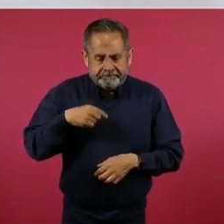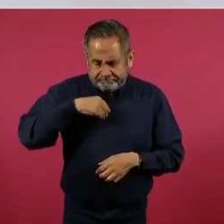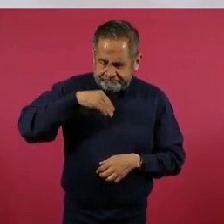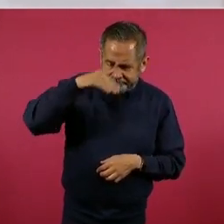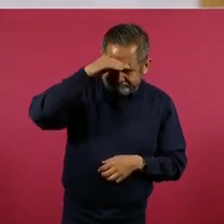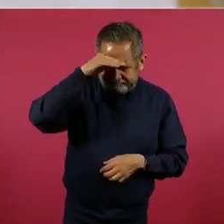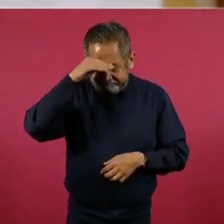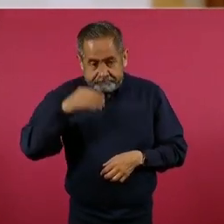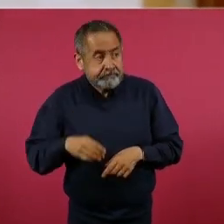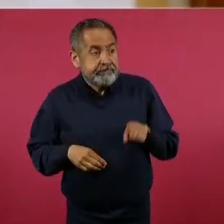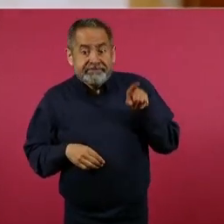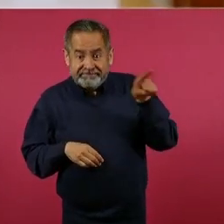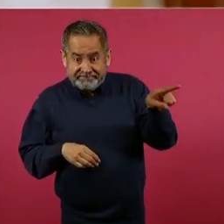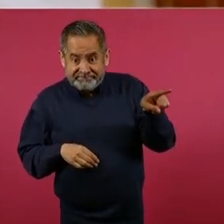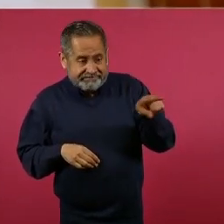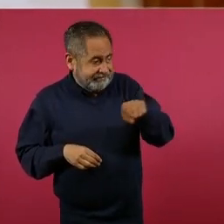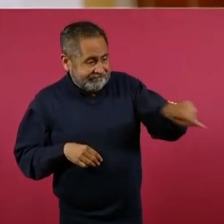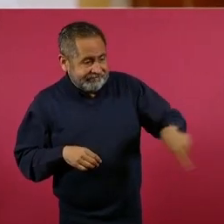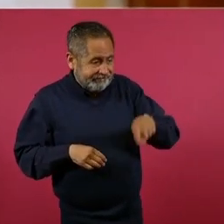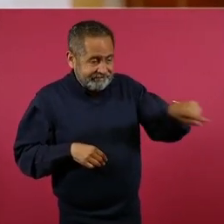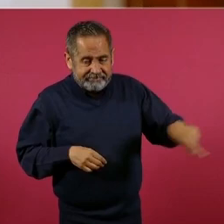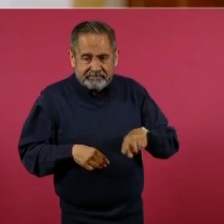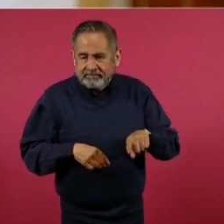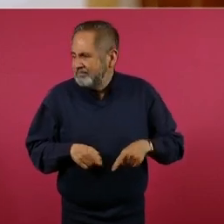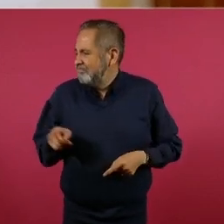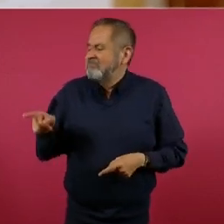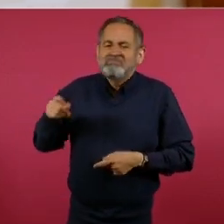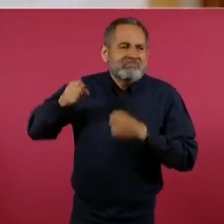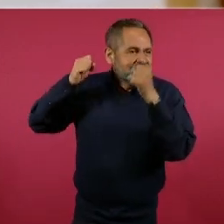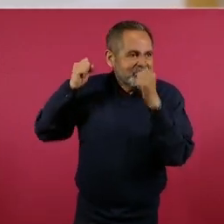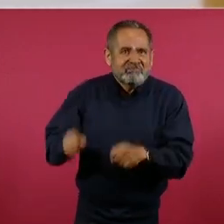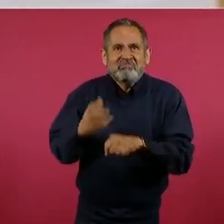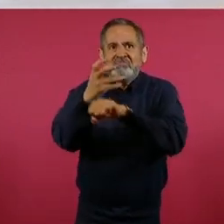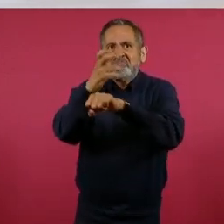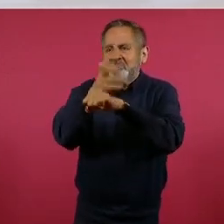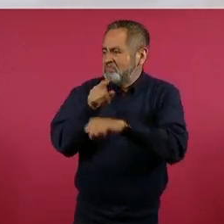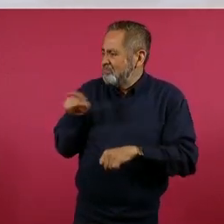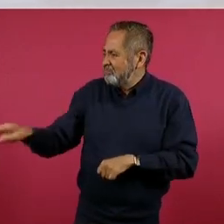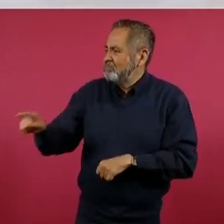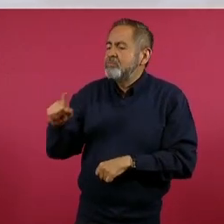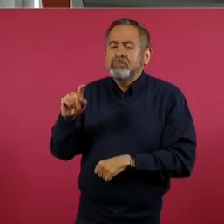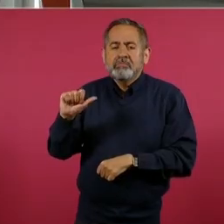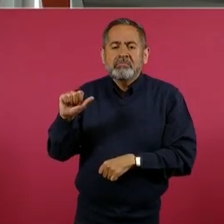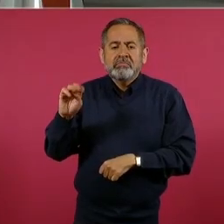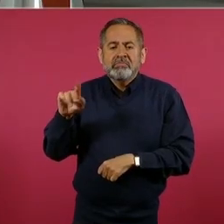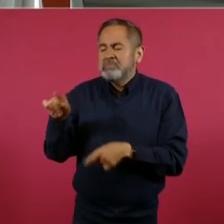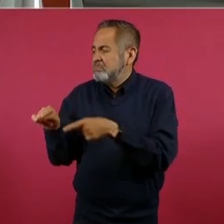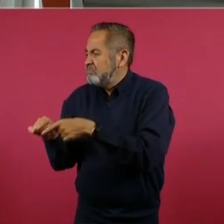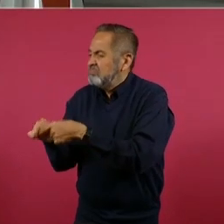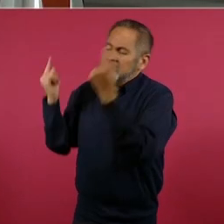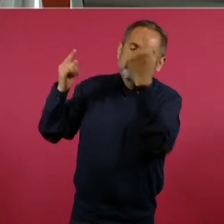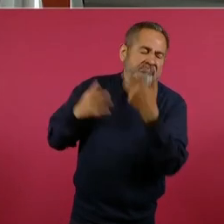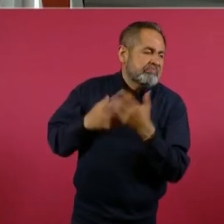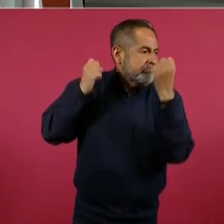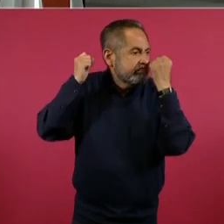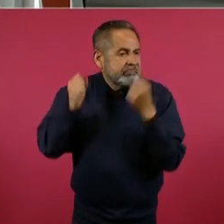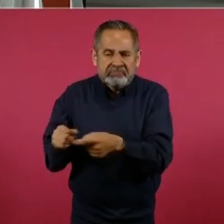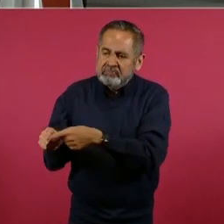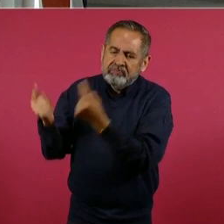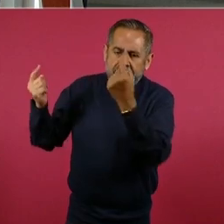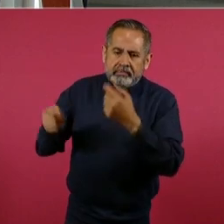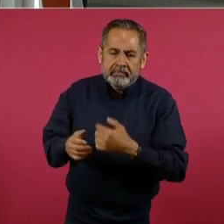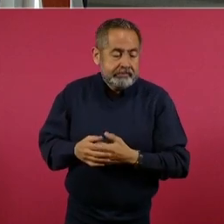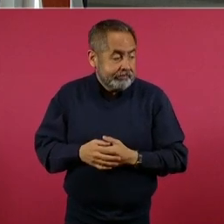apostaban aquí iba a haber ruptura con el gobierno de Estados Unidos. Recuerdo,